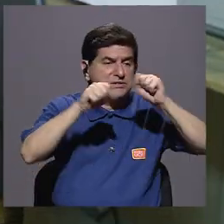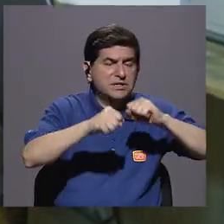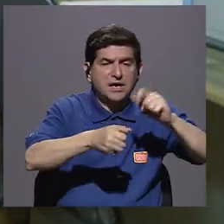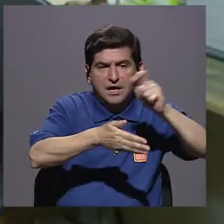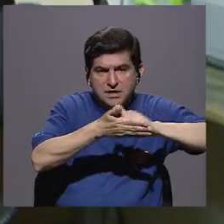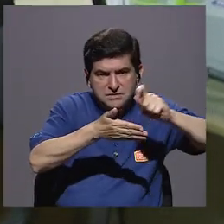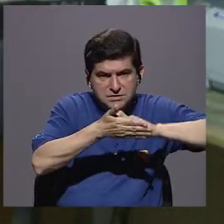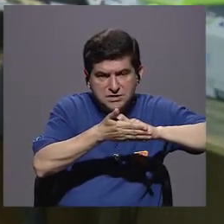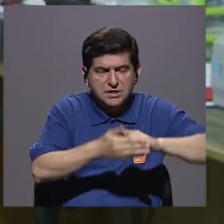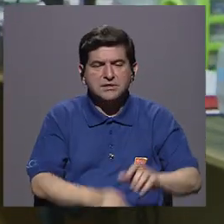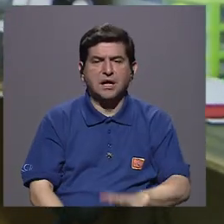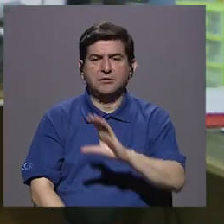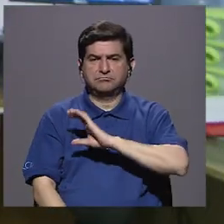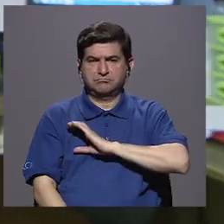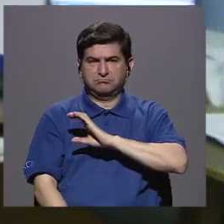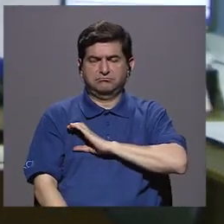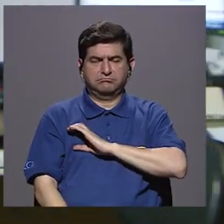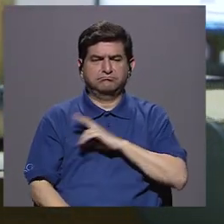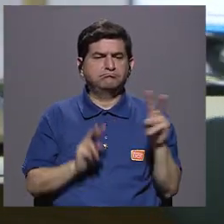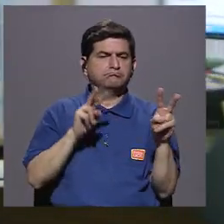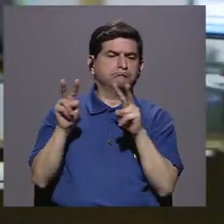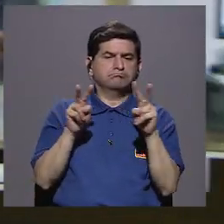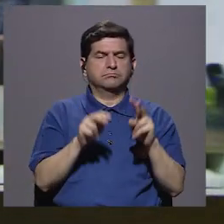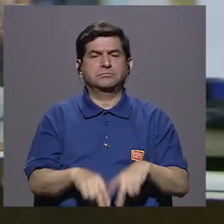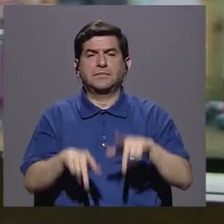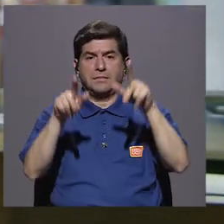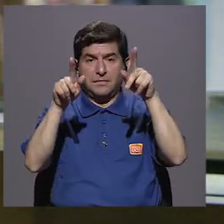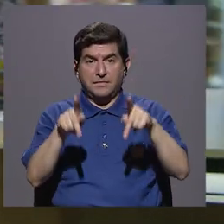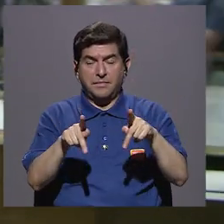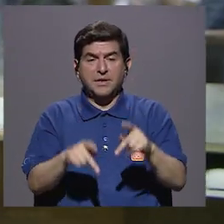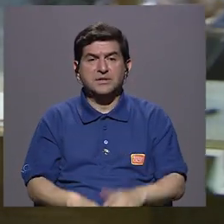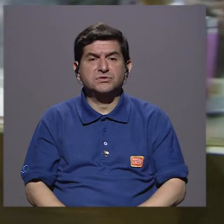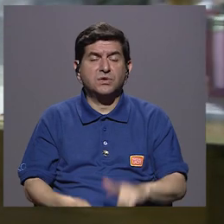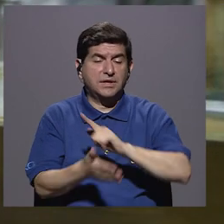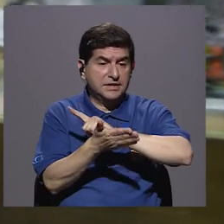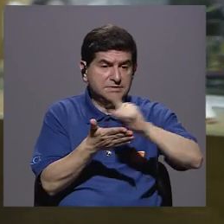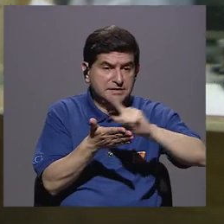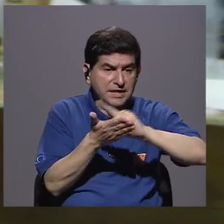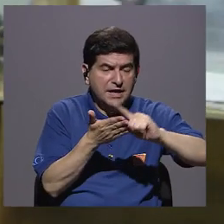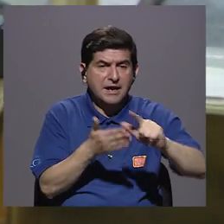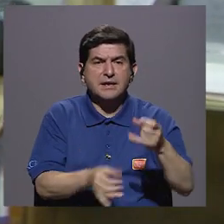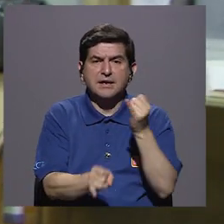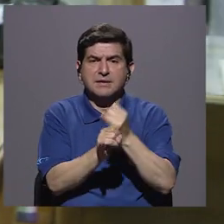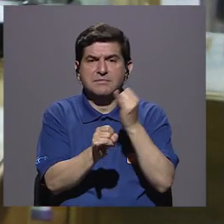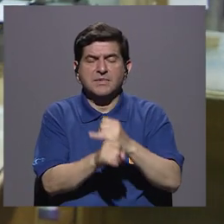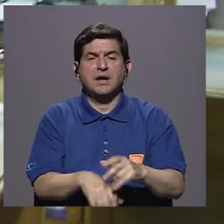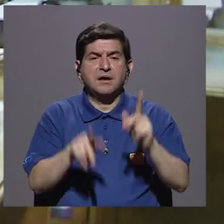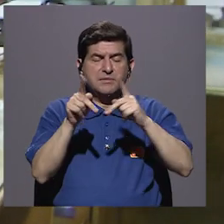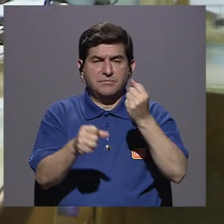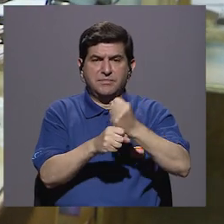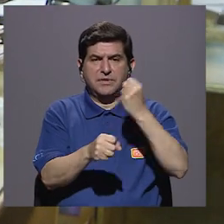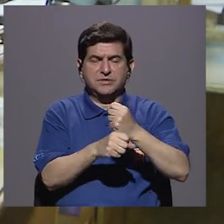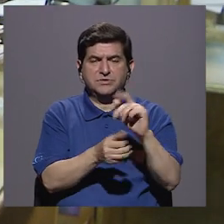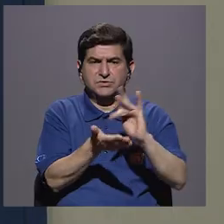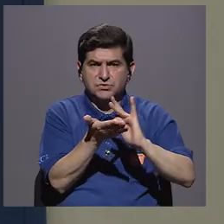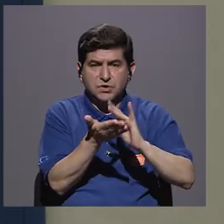citas, llámese al guarda que está cuidándonos, al personal de vigilancia, al personal de limpieza, al personal de